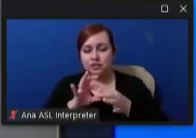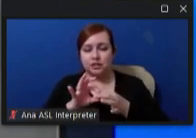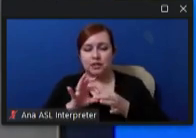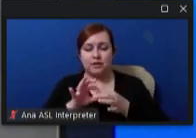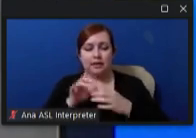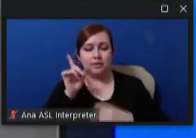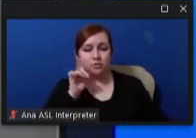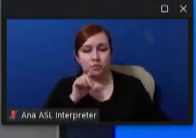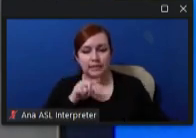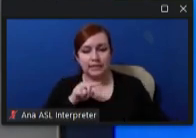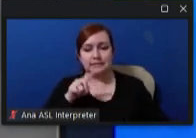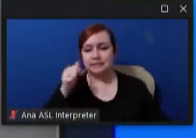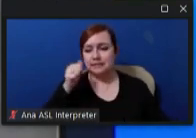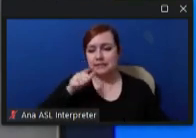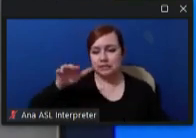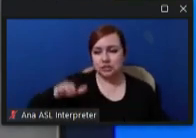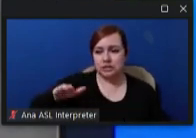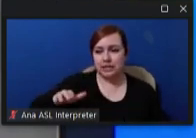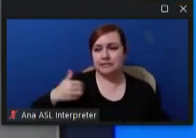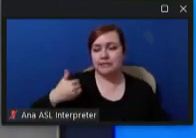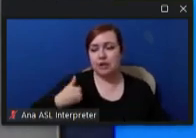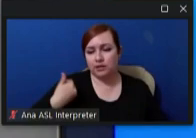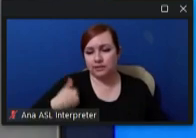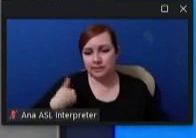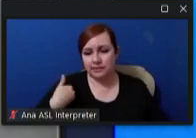adolescentes. En ese sentido, me gustaría